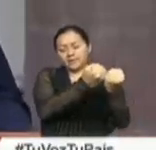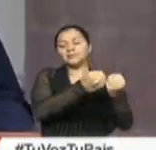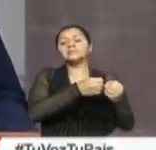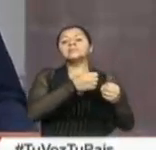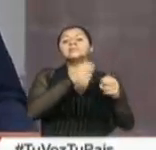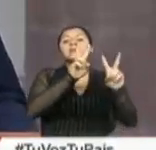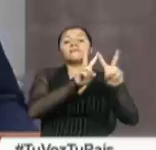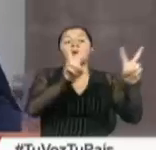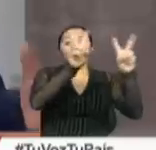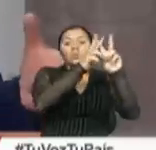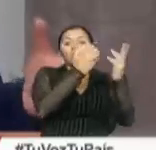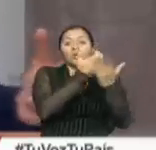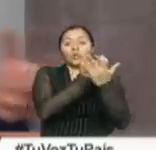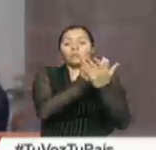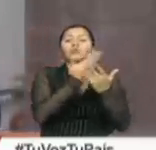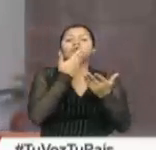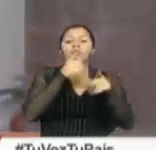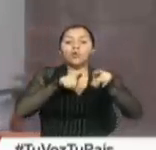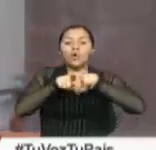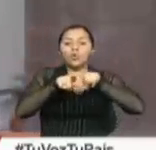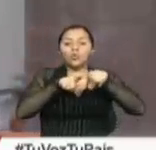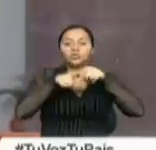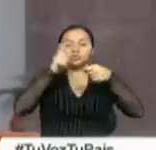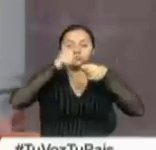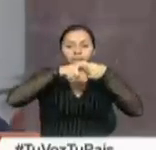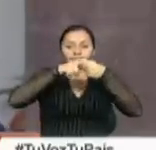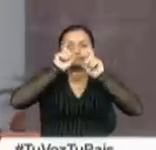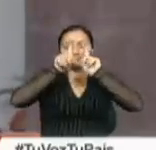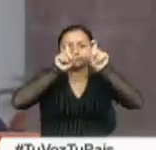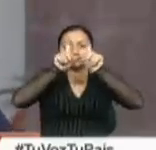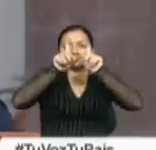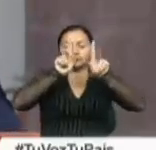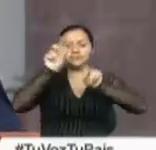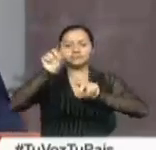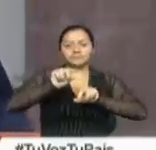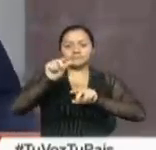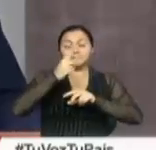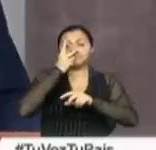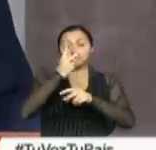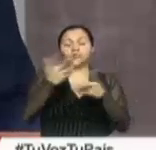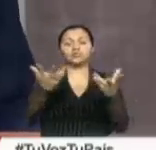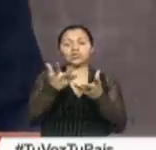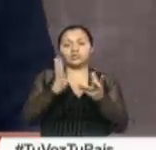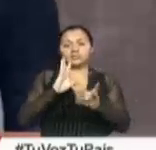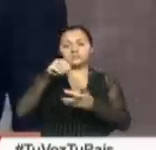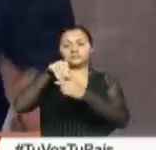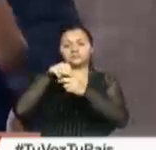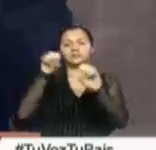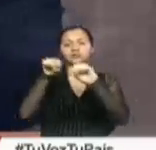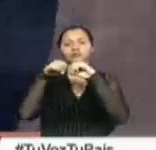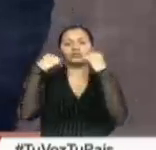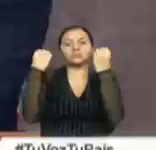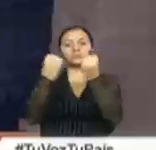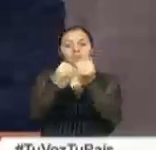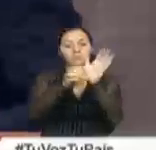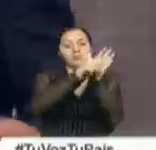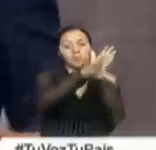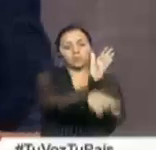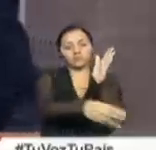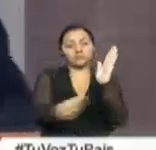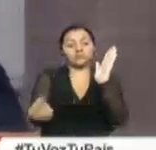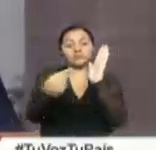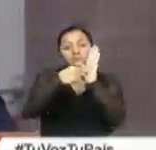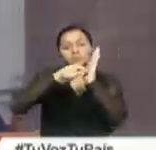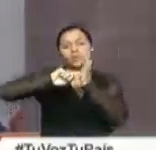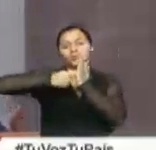simbólico. Y los recursos con esta subasta obtenidos se los destinan a obras sociales que quedan debidamente